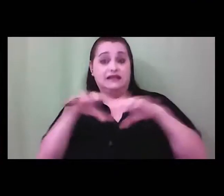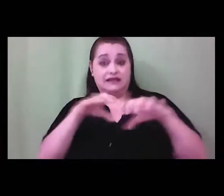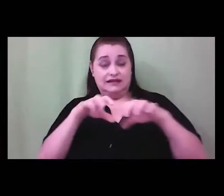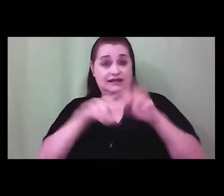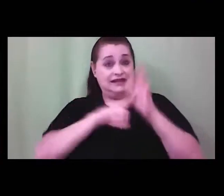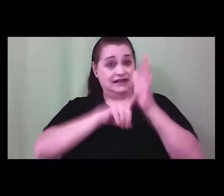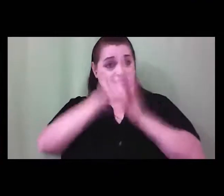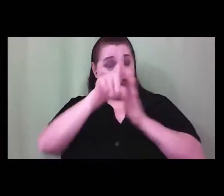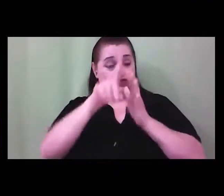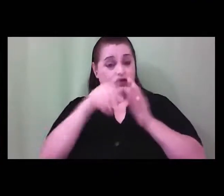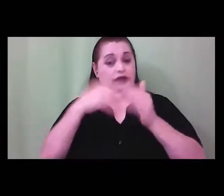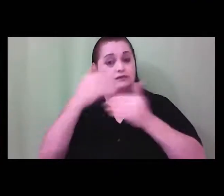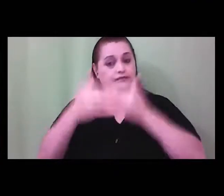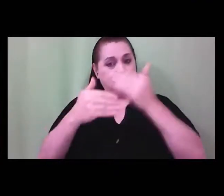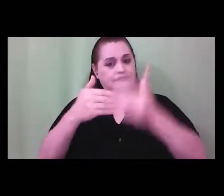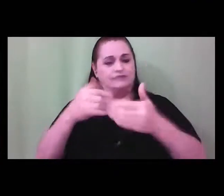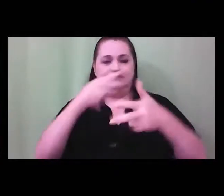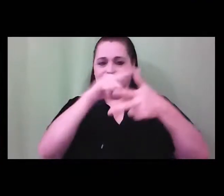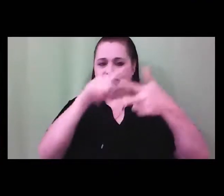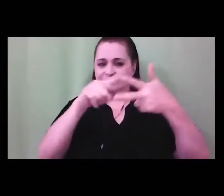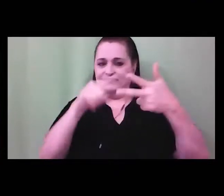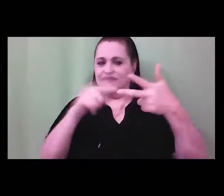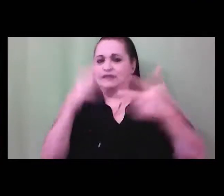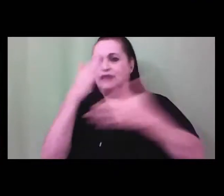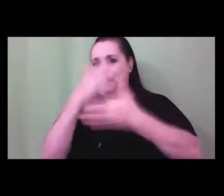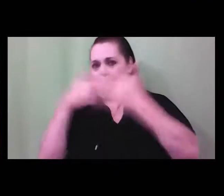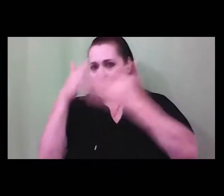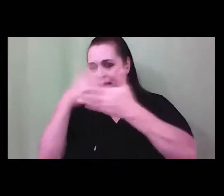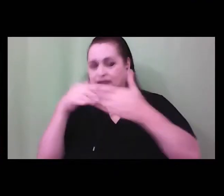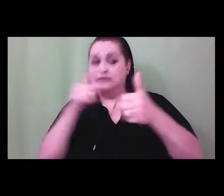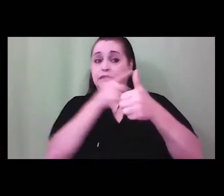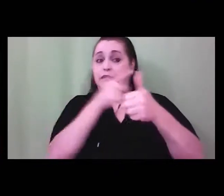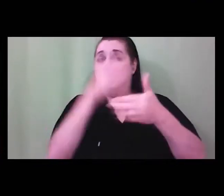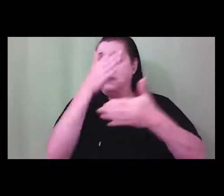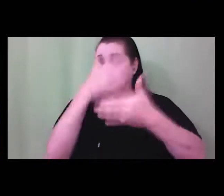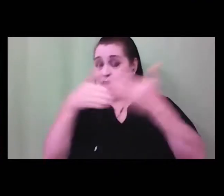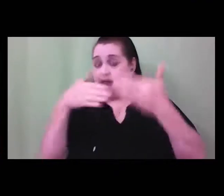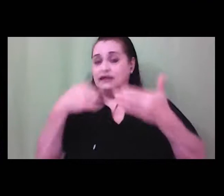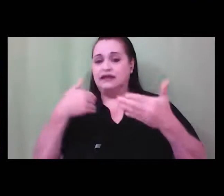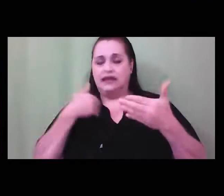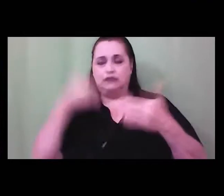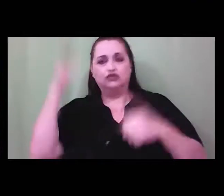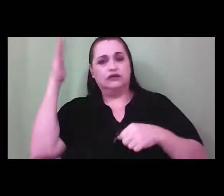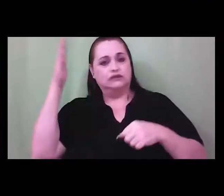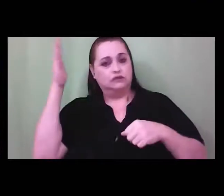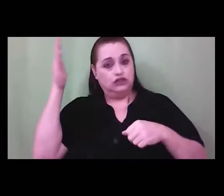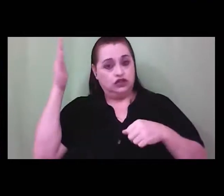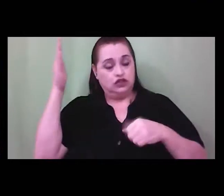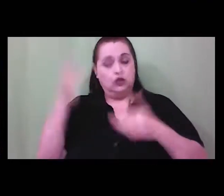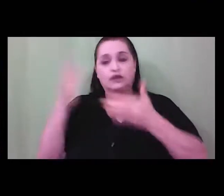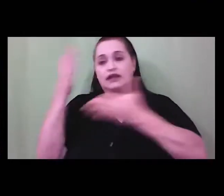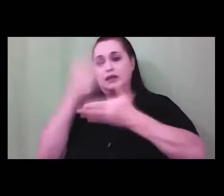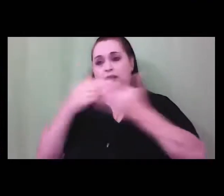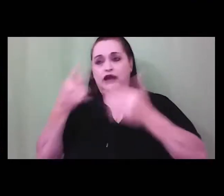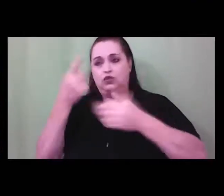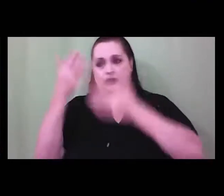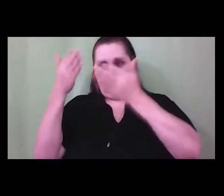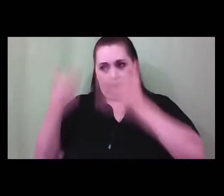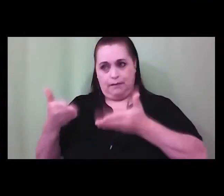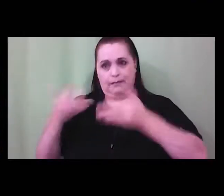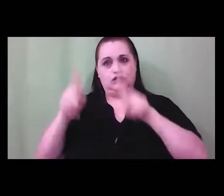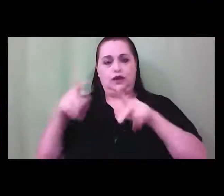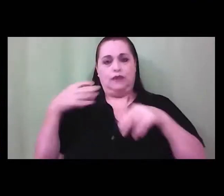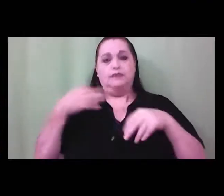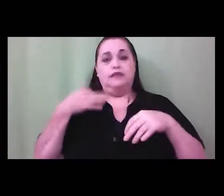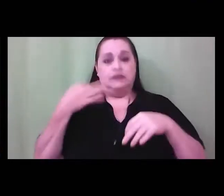desarrollar consta de 3 partes. En una primera parte tendremos una exposición por parte de una de las personas